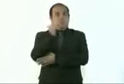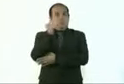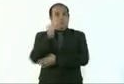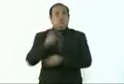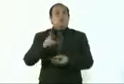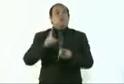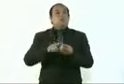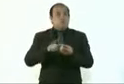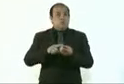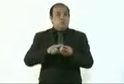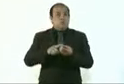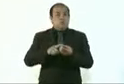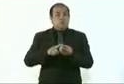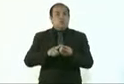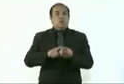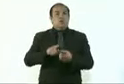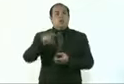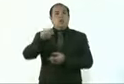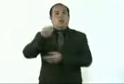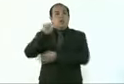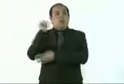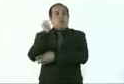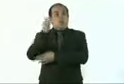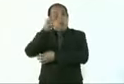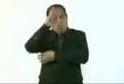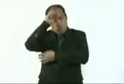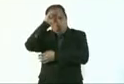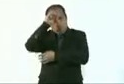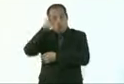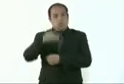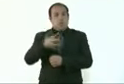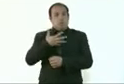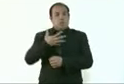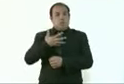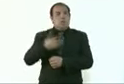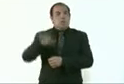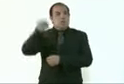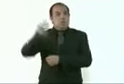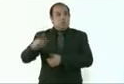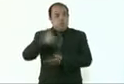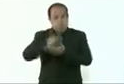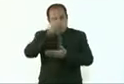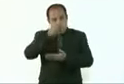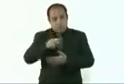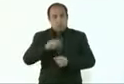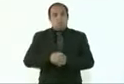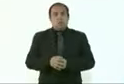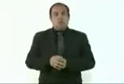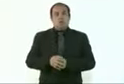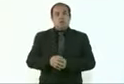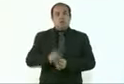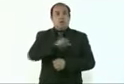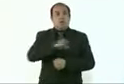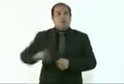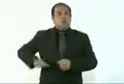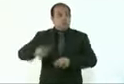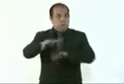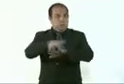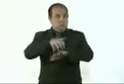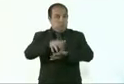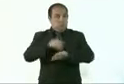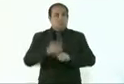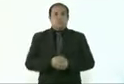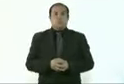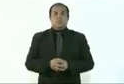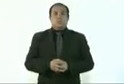¿En dónde? En el Tecnológico de Monterrey, que está ubicado en el sur de la Ciudad de México, en la alcaldía de Tlalpan,